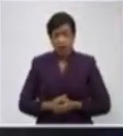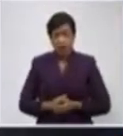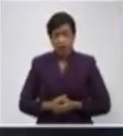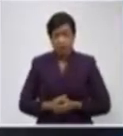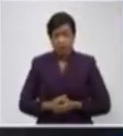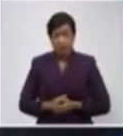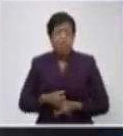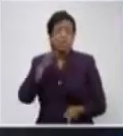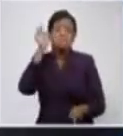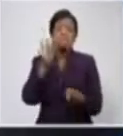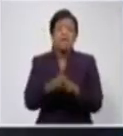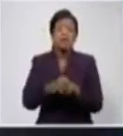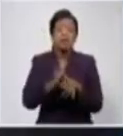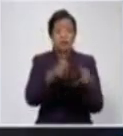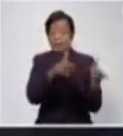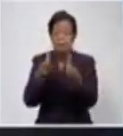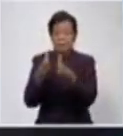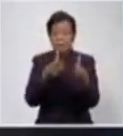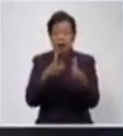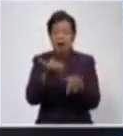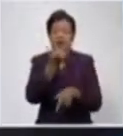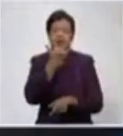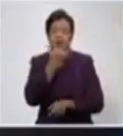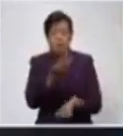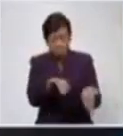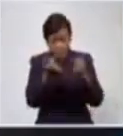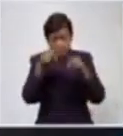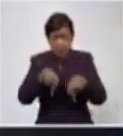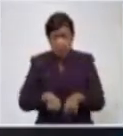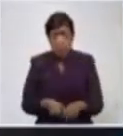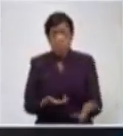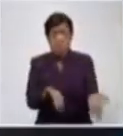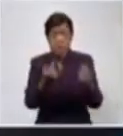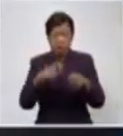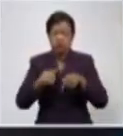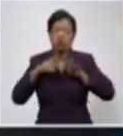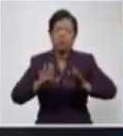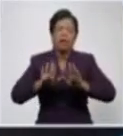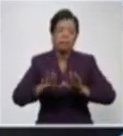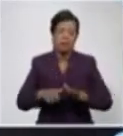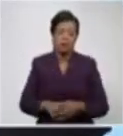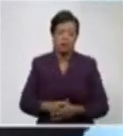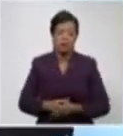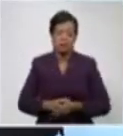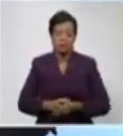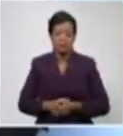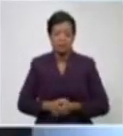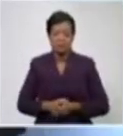Van a empezar a meterle dron a las estaciones. Vengan para acá. Dale a Cerebaya, si lo estamos esperando a